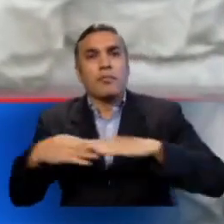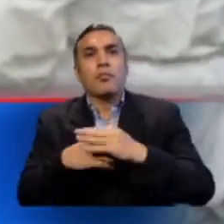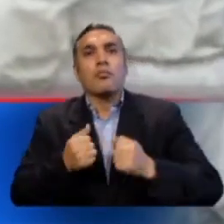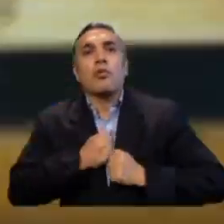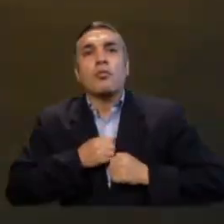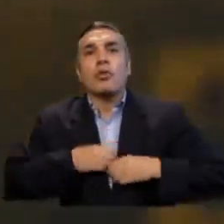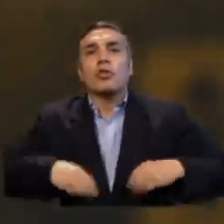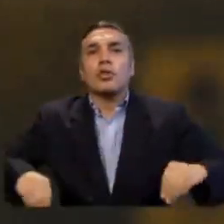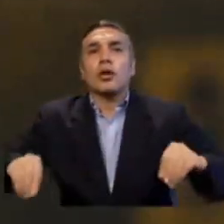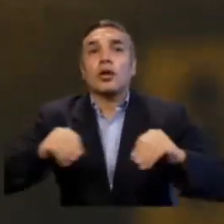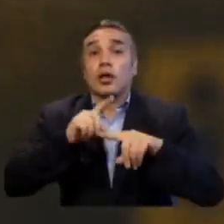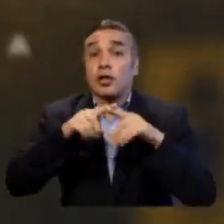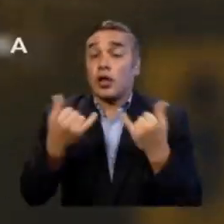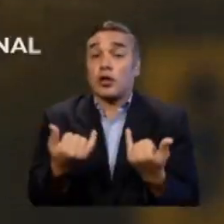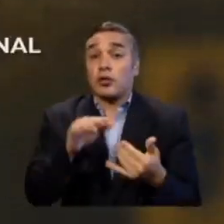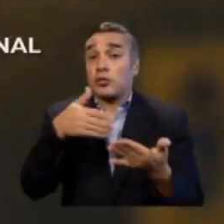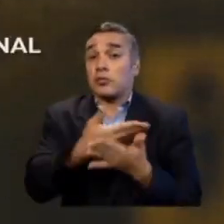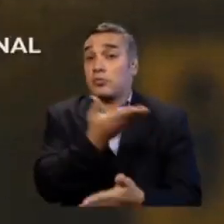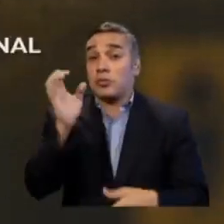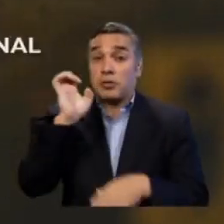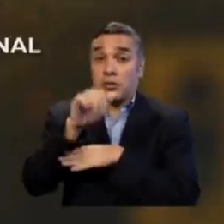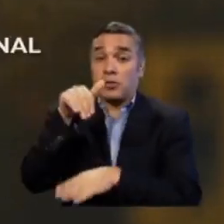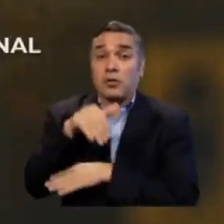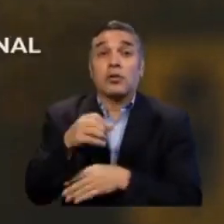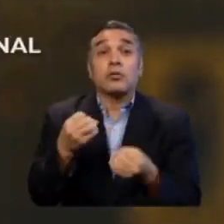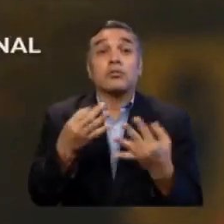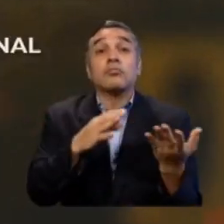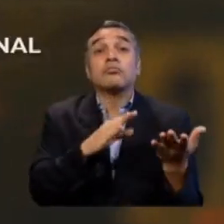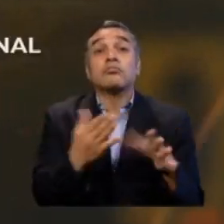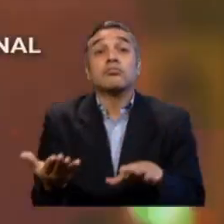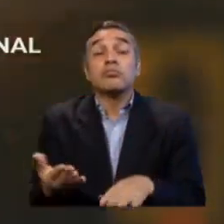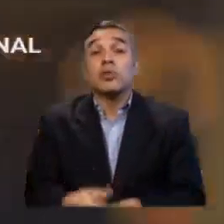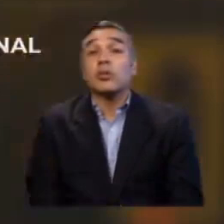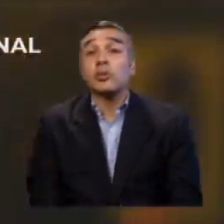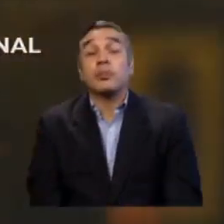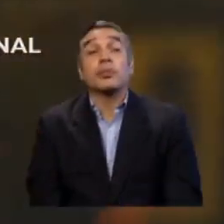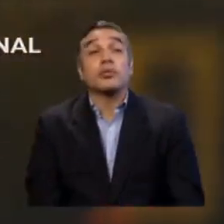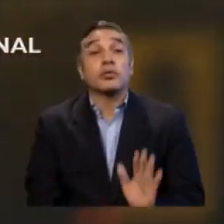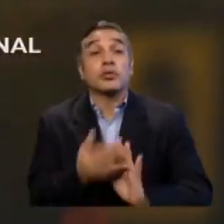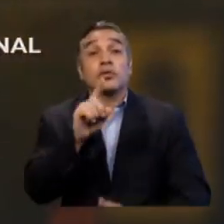propia finca. Hasta el momento, a nivel nacional, la cifra de asesinatos